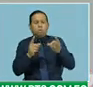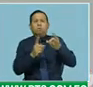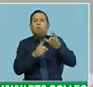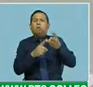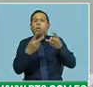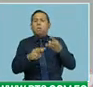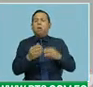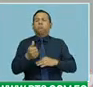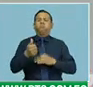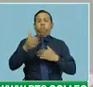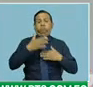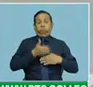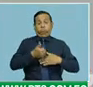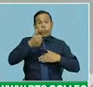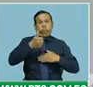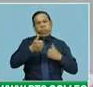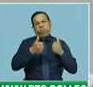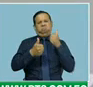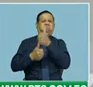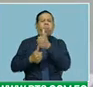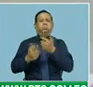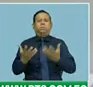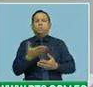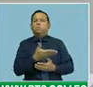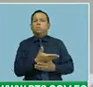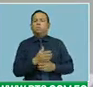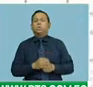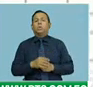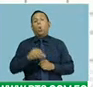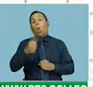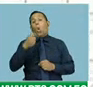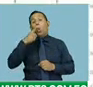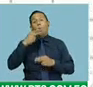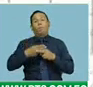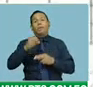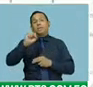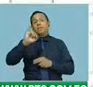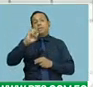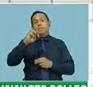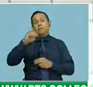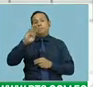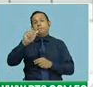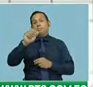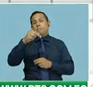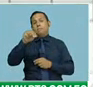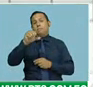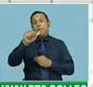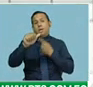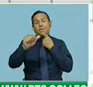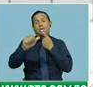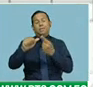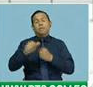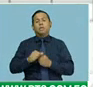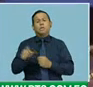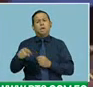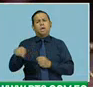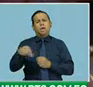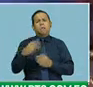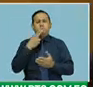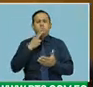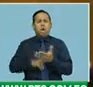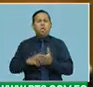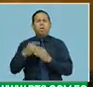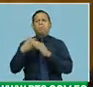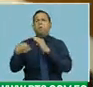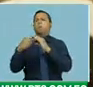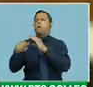Dentro del cronograma, el asambleísta Marcelo Simbaña creyó conveniente que las pruebas de oficio sean solicitadas a las instituciones pertinentes antes del